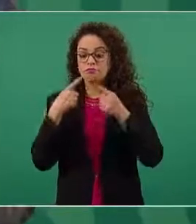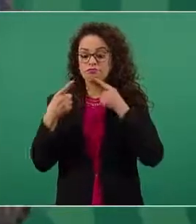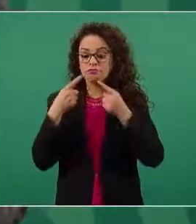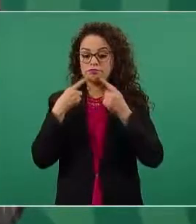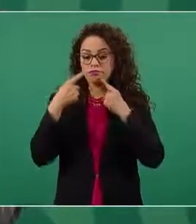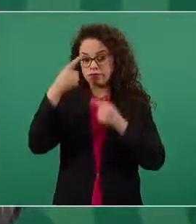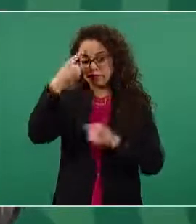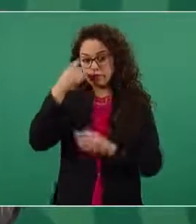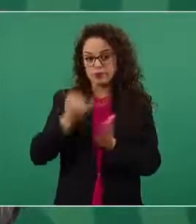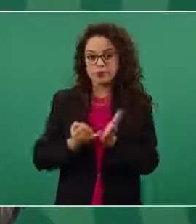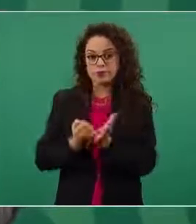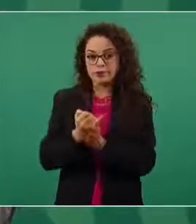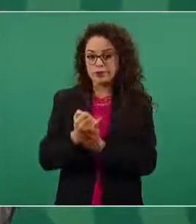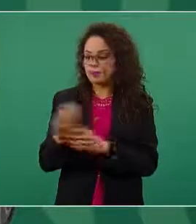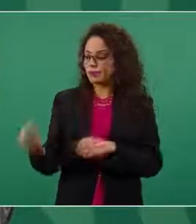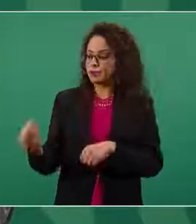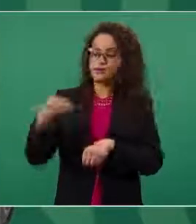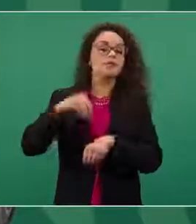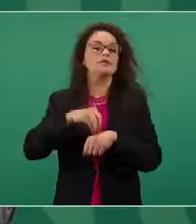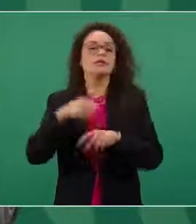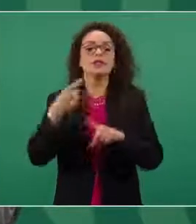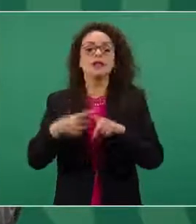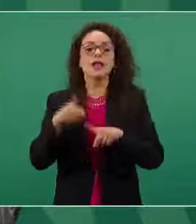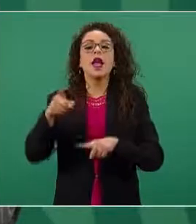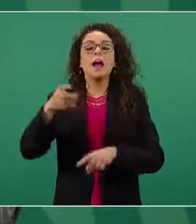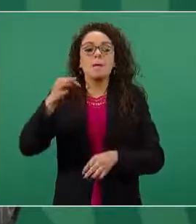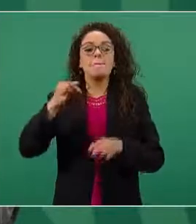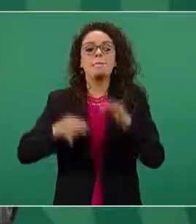¿cómo se llaman? Magistrados del tribunal,